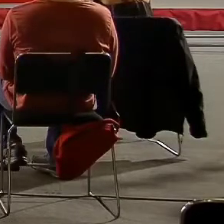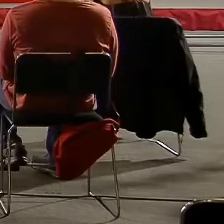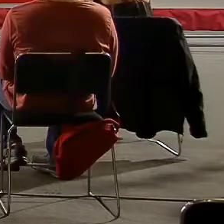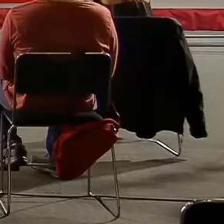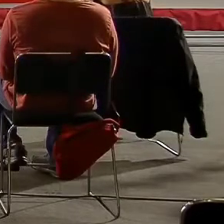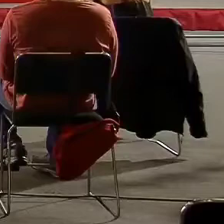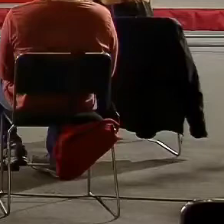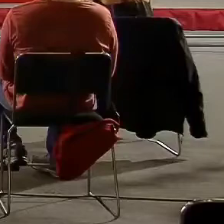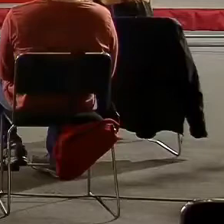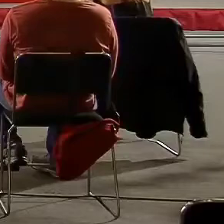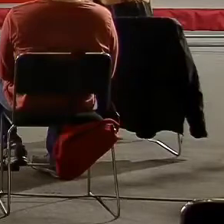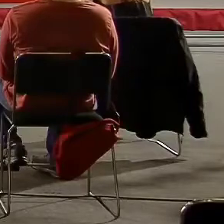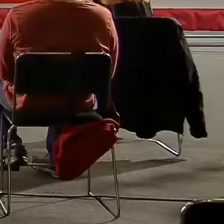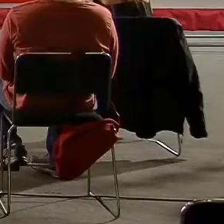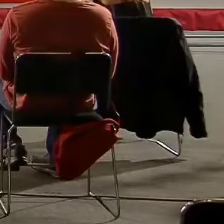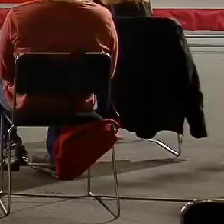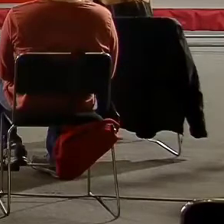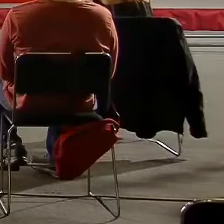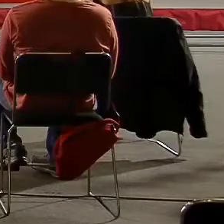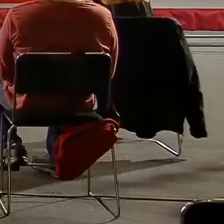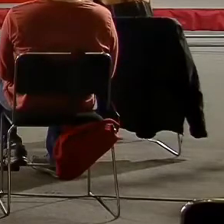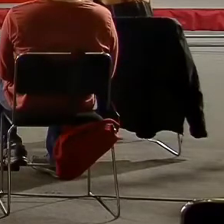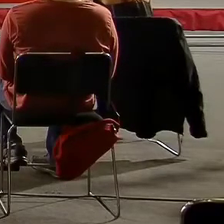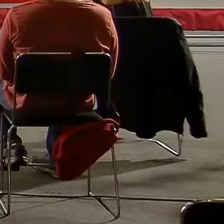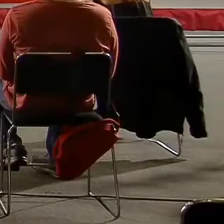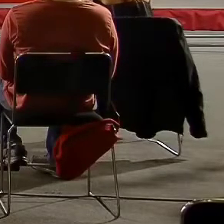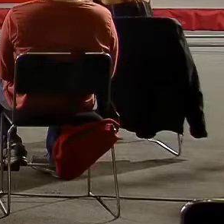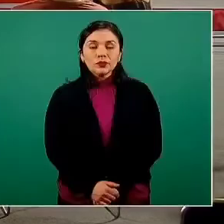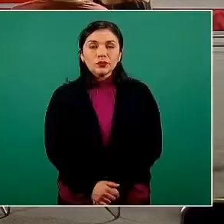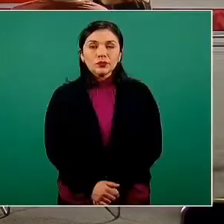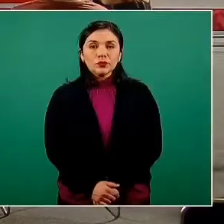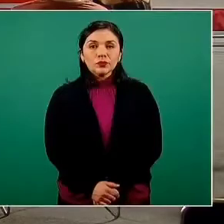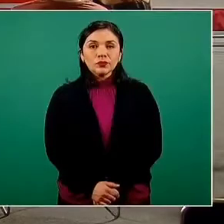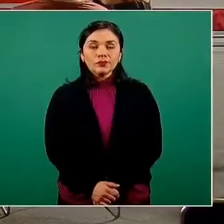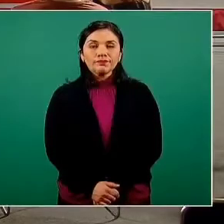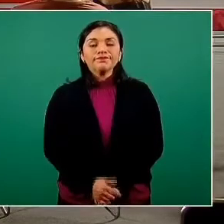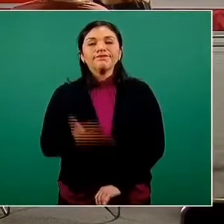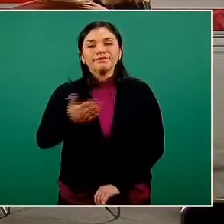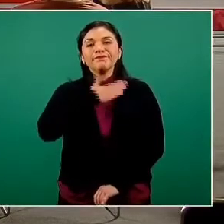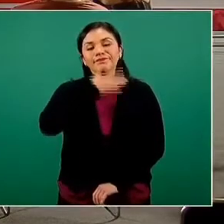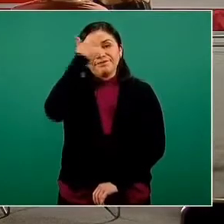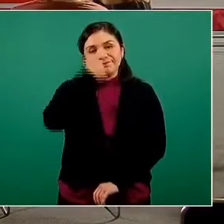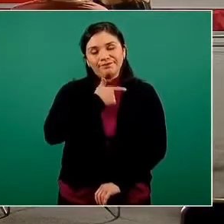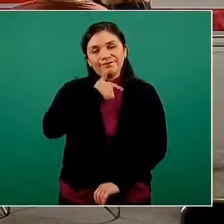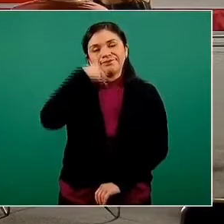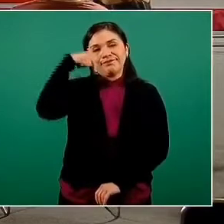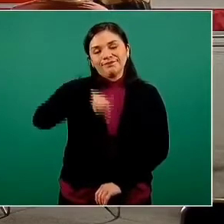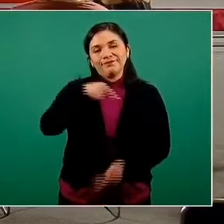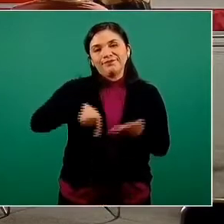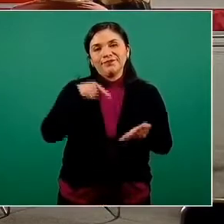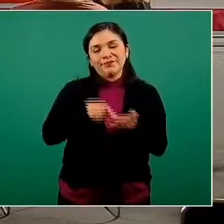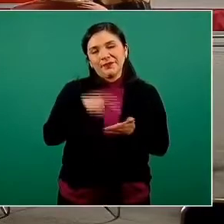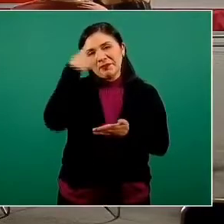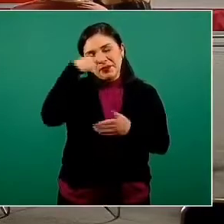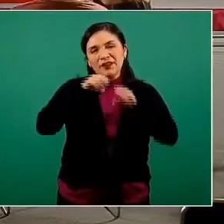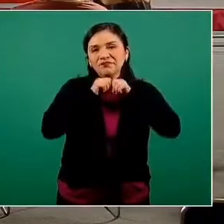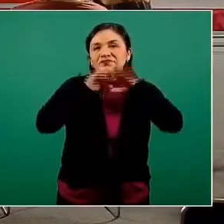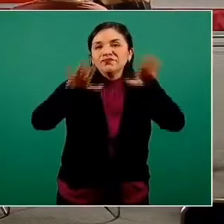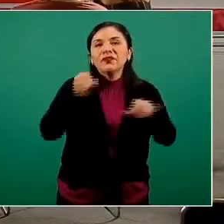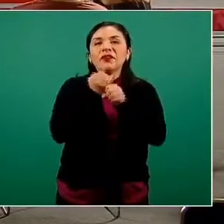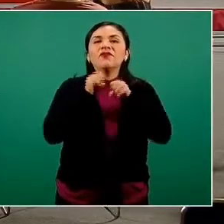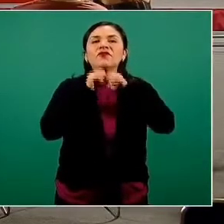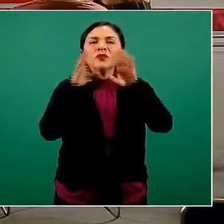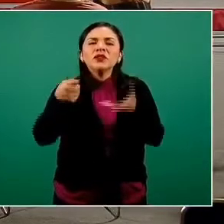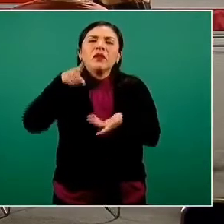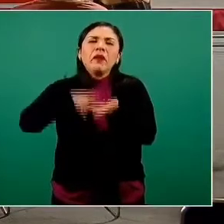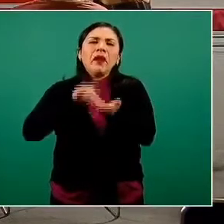transmite obviamente por todos los medios de comunicación aquí presentes, pero además por los diferentes canales de